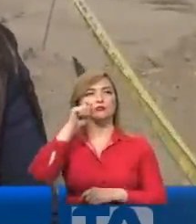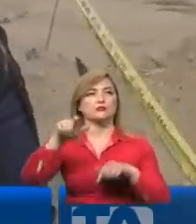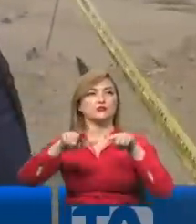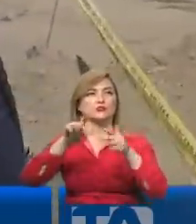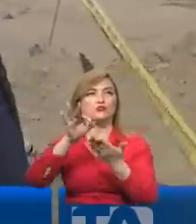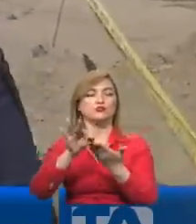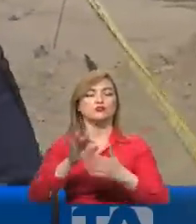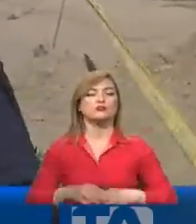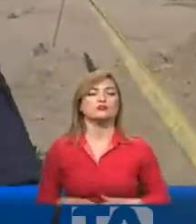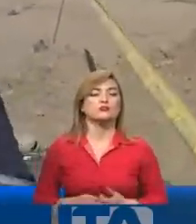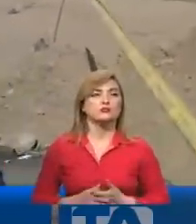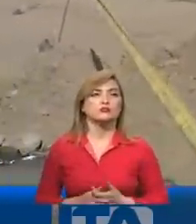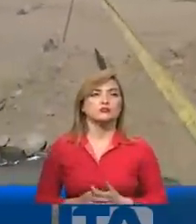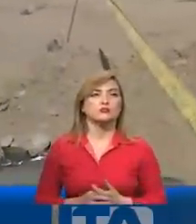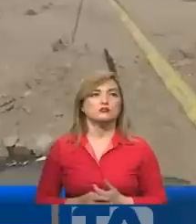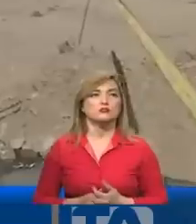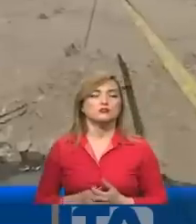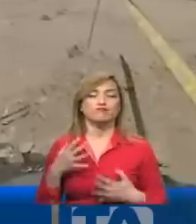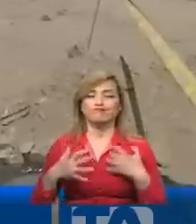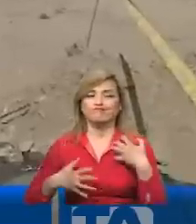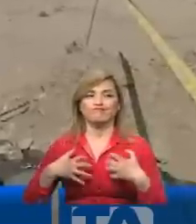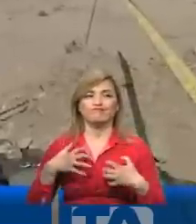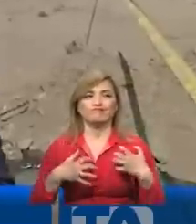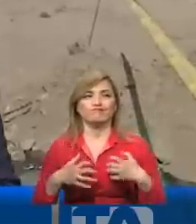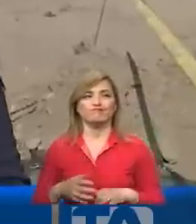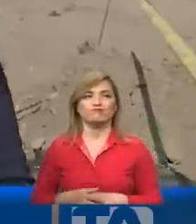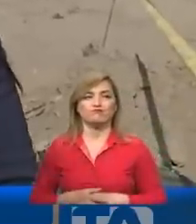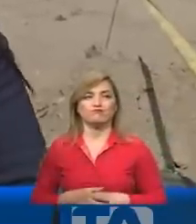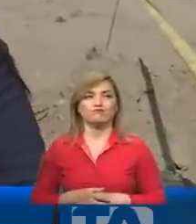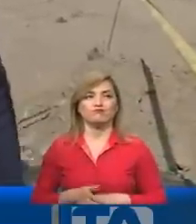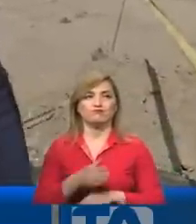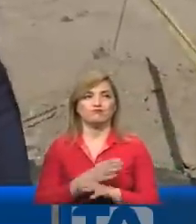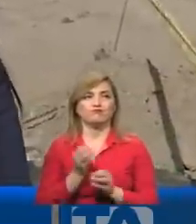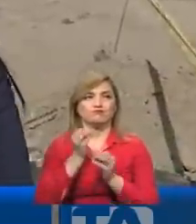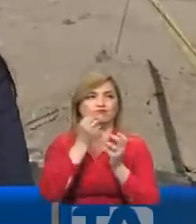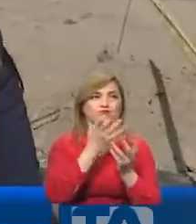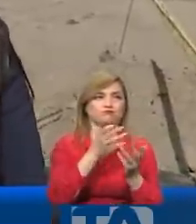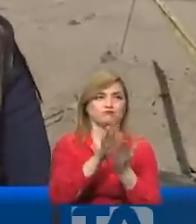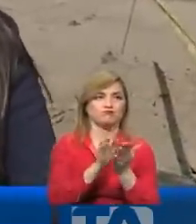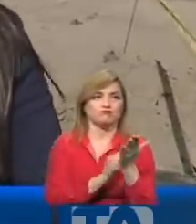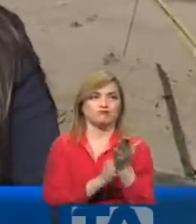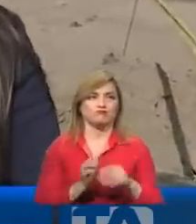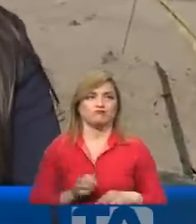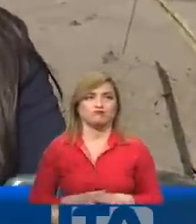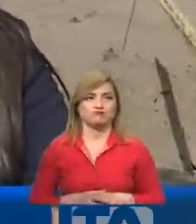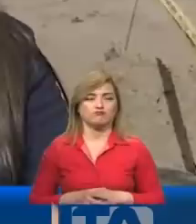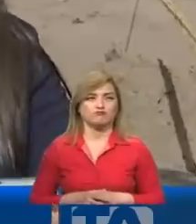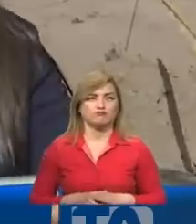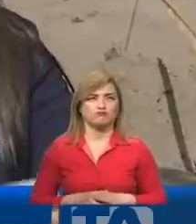zona básicamente es que están indignados porque no se socializó el proyecto y ellos dicen que no van a